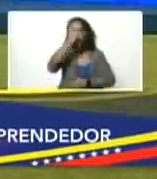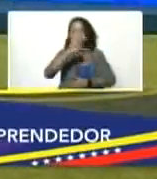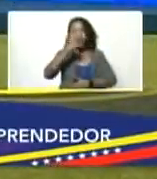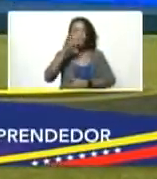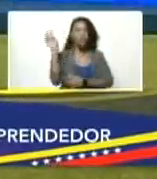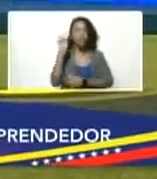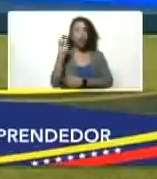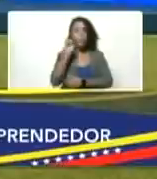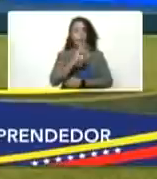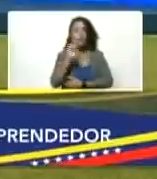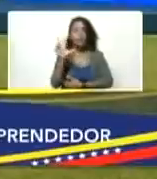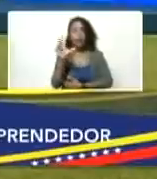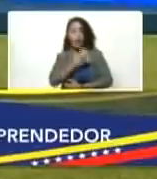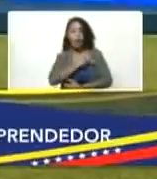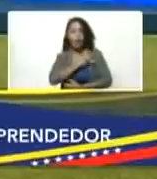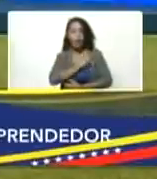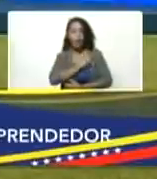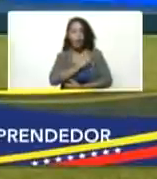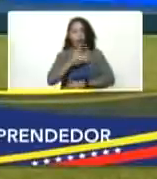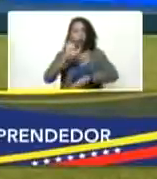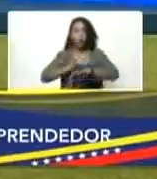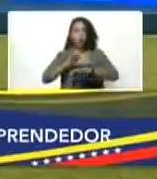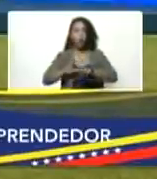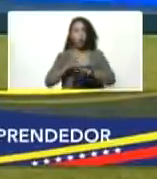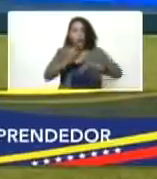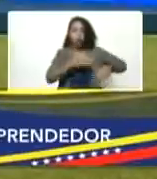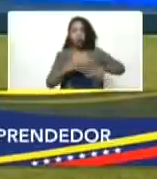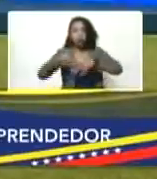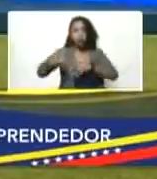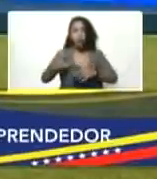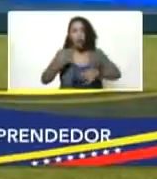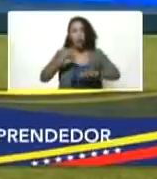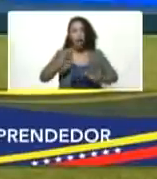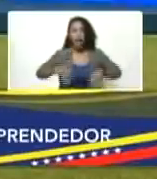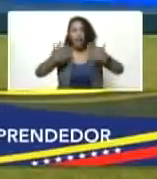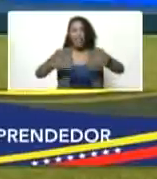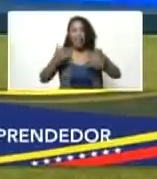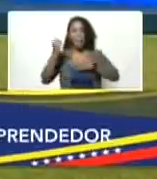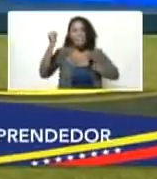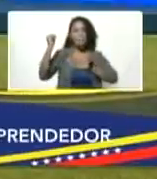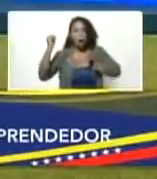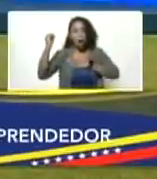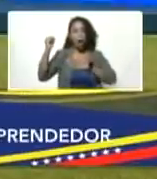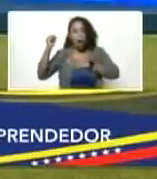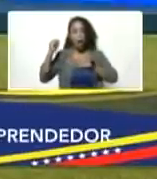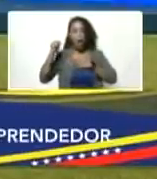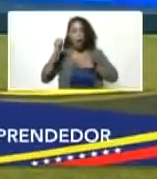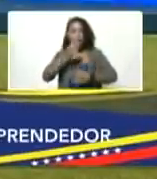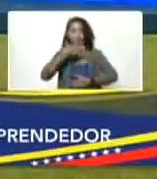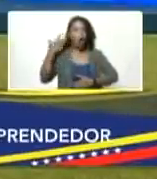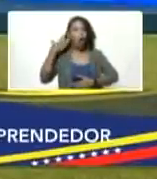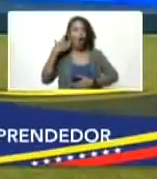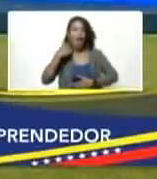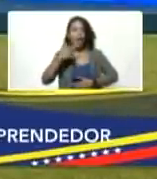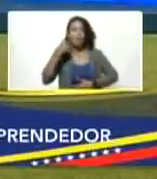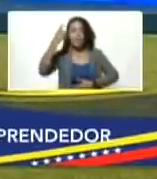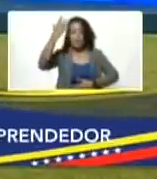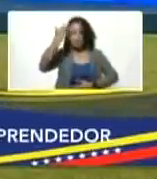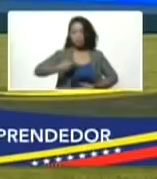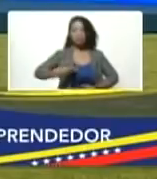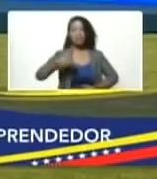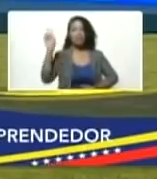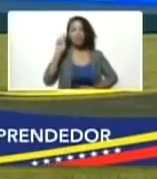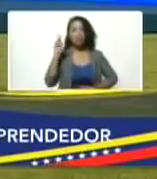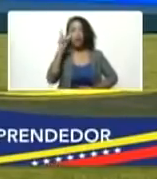afrovenezolana del 23 de enero nos toca un calipso para irnos con alegría, con baile y con mucho orgullo de ser venezolano